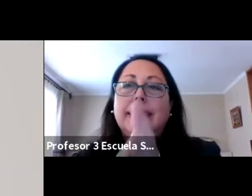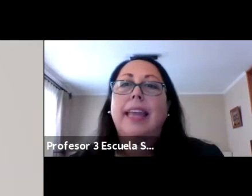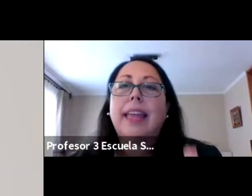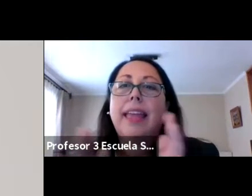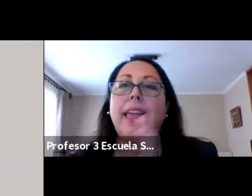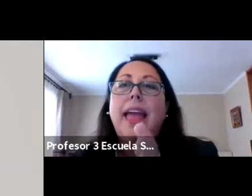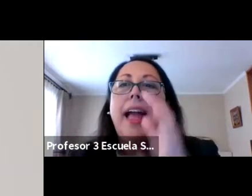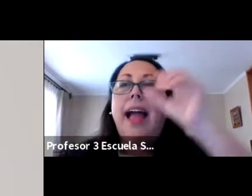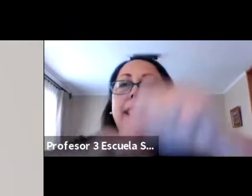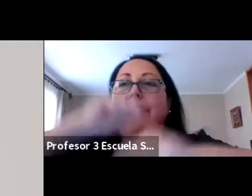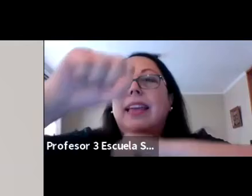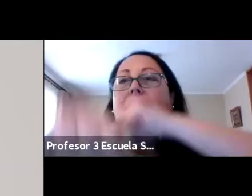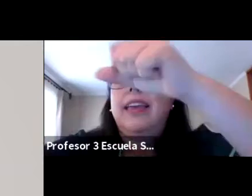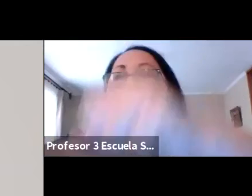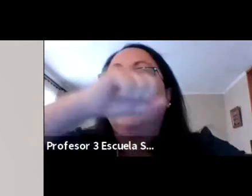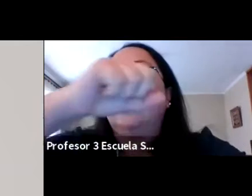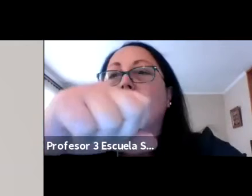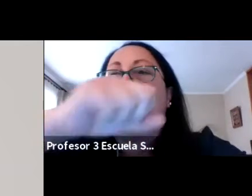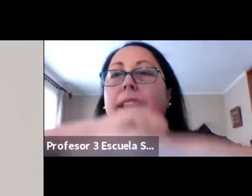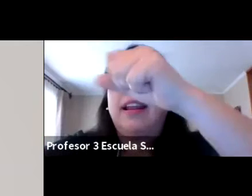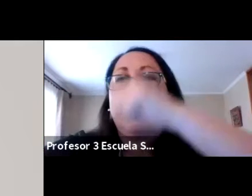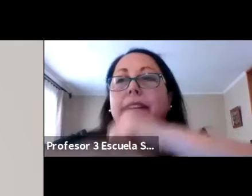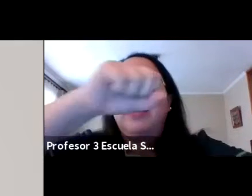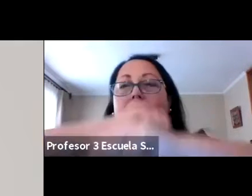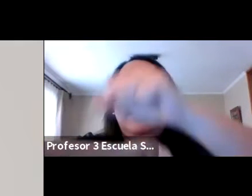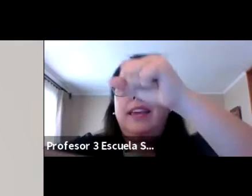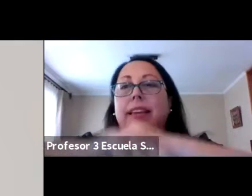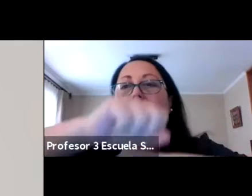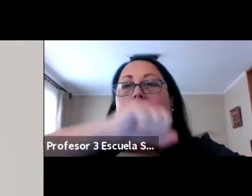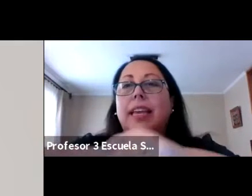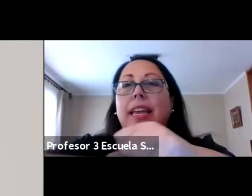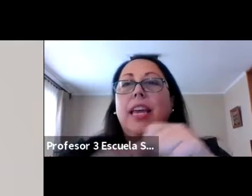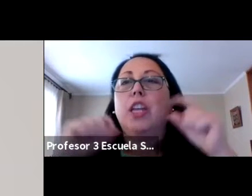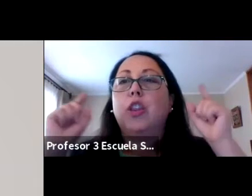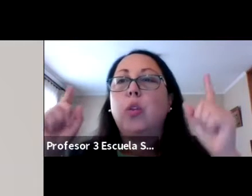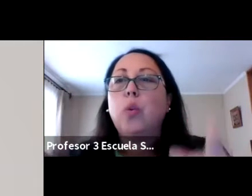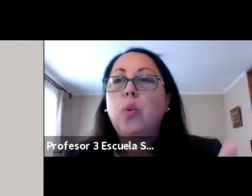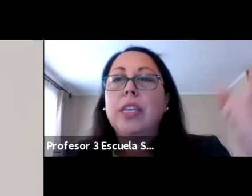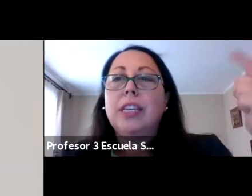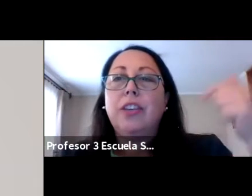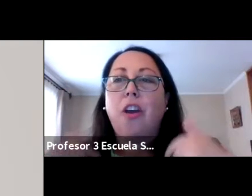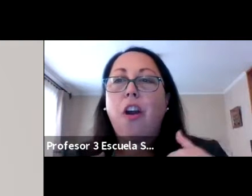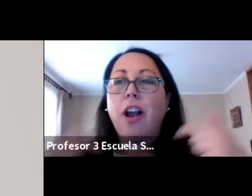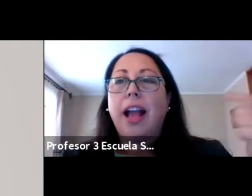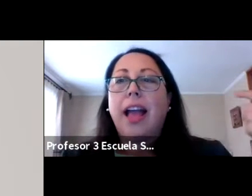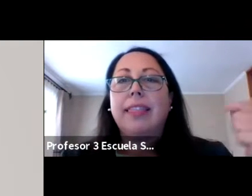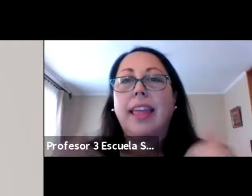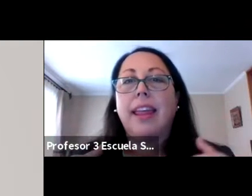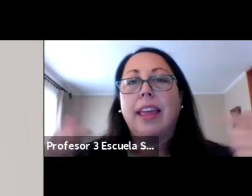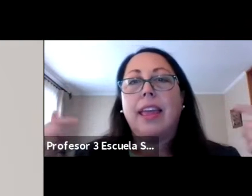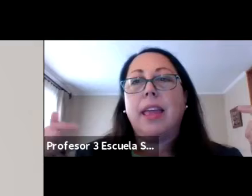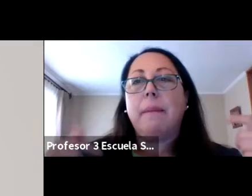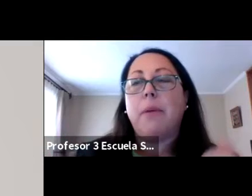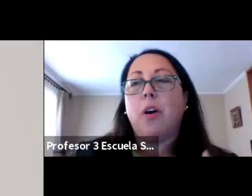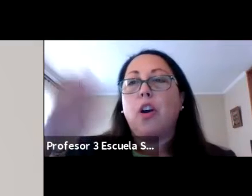Lo aprendiste al derecho y al revés. Tú y